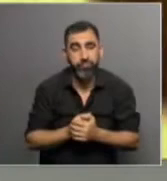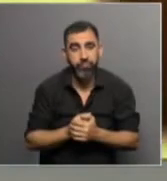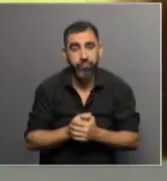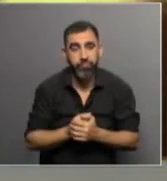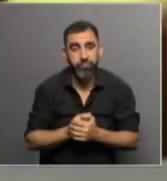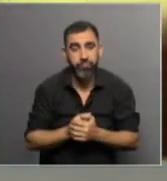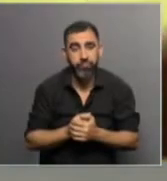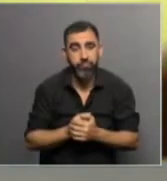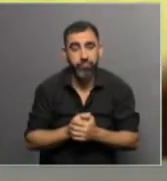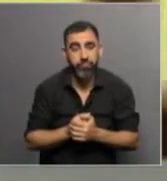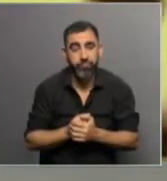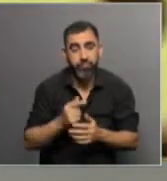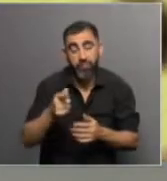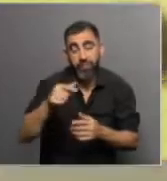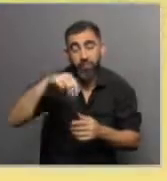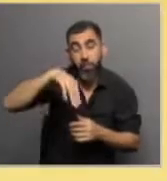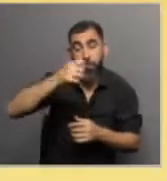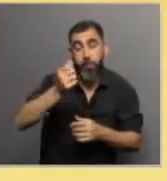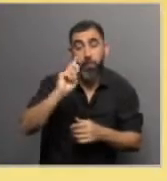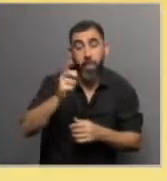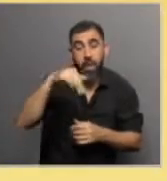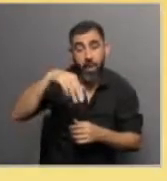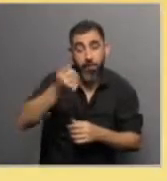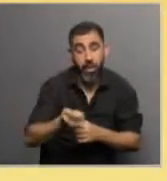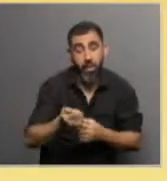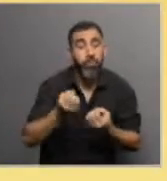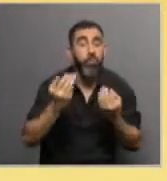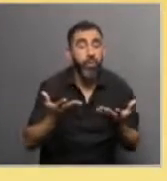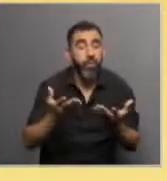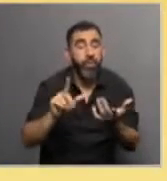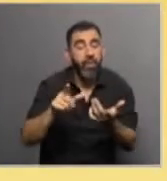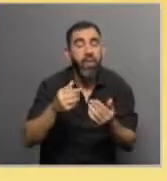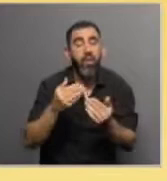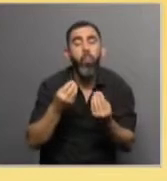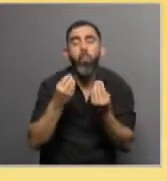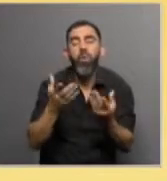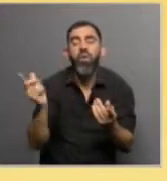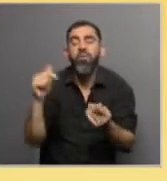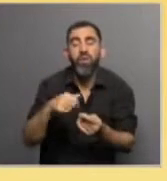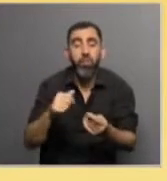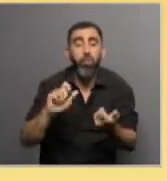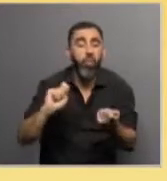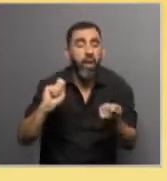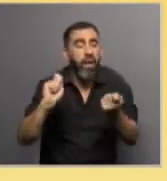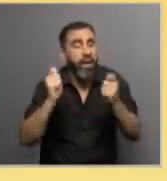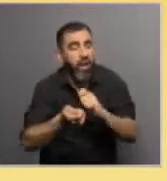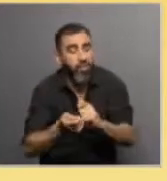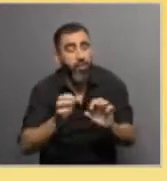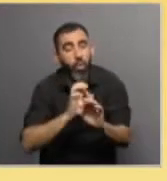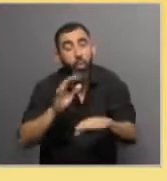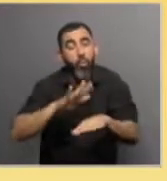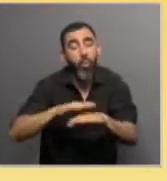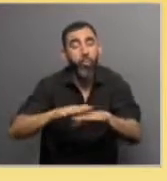digamos, estos magmas, digamos, son producto de perturbaciones que surgen generalmente a instancias